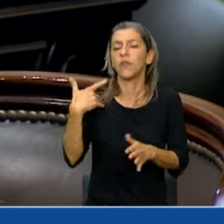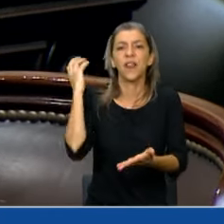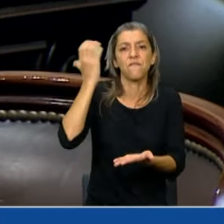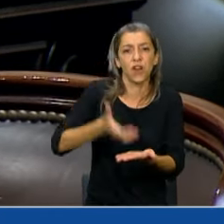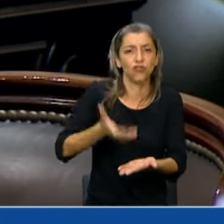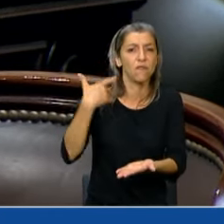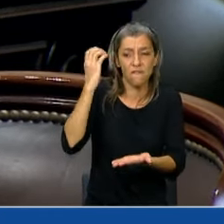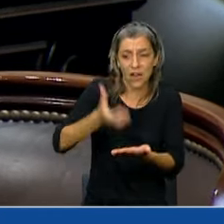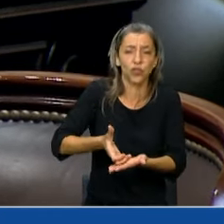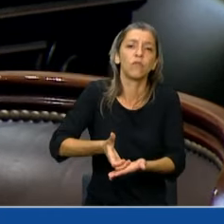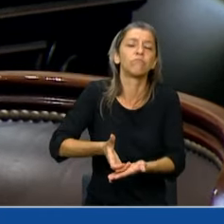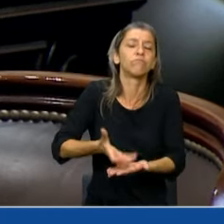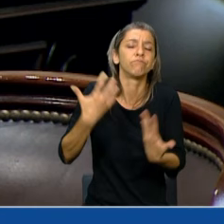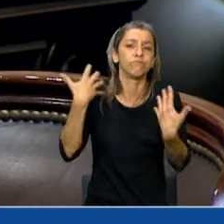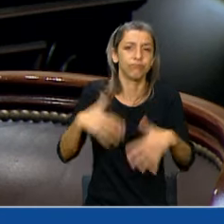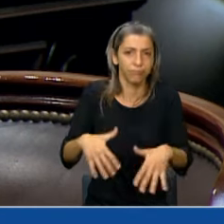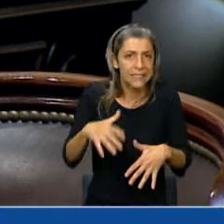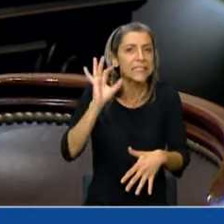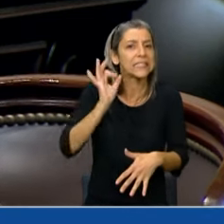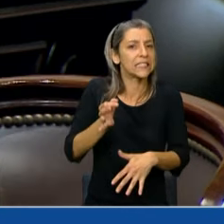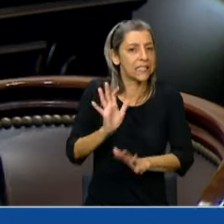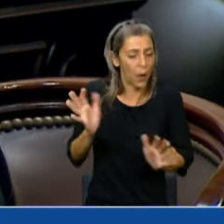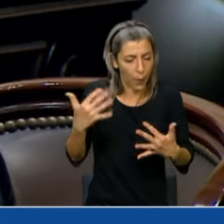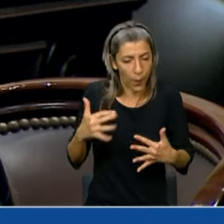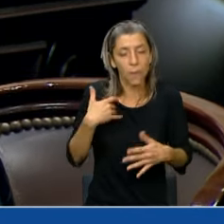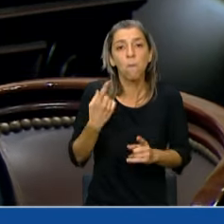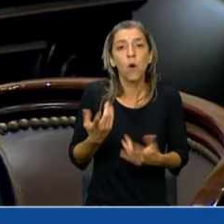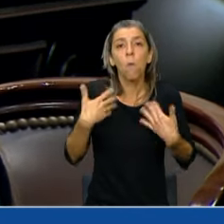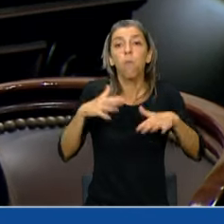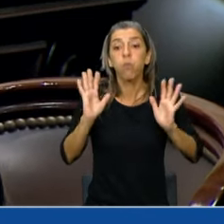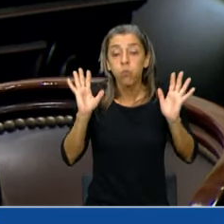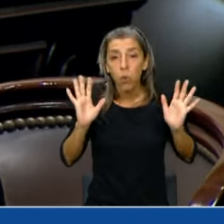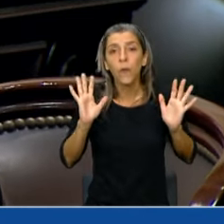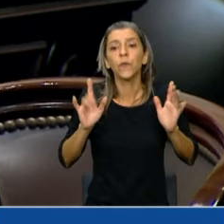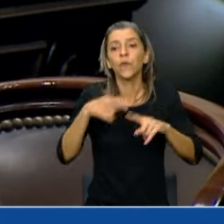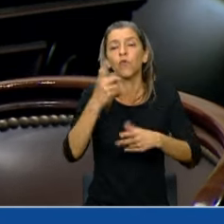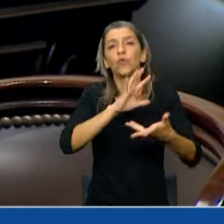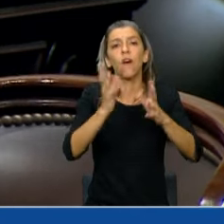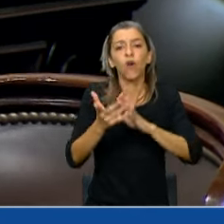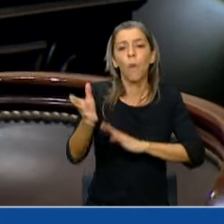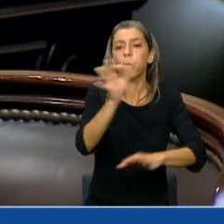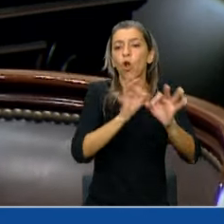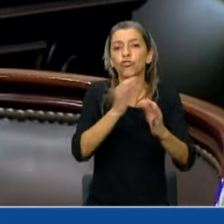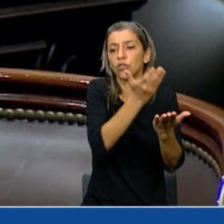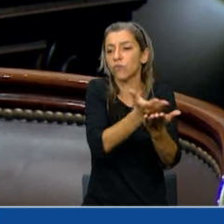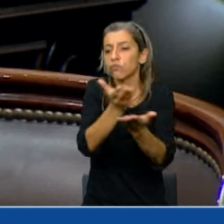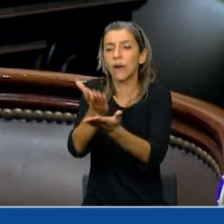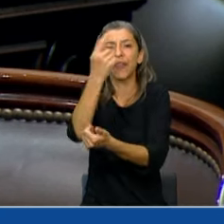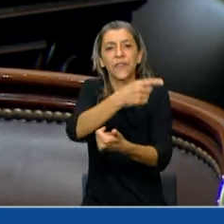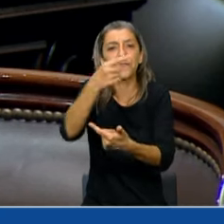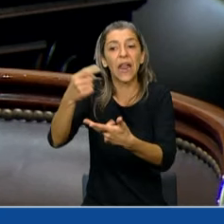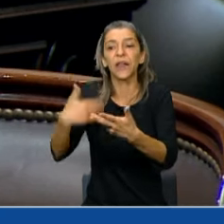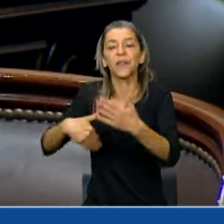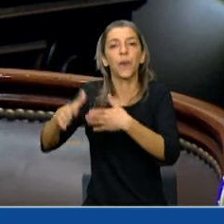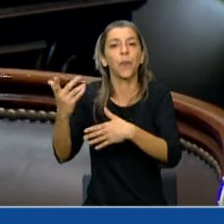cuestionable que pueda aislarse los proyectos del resto del funcionamiento del mercado del gas